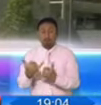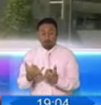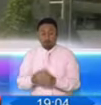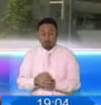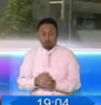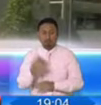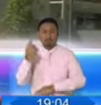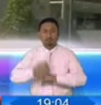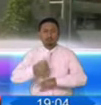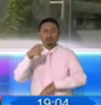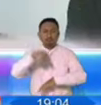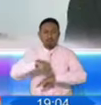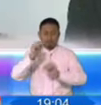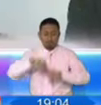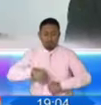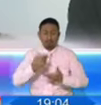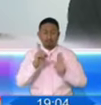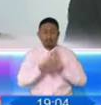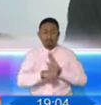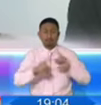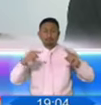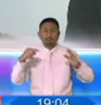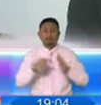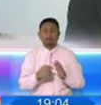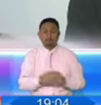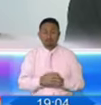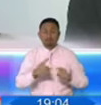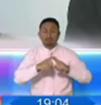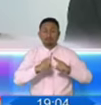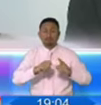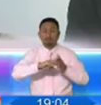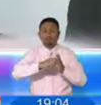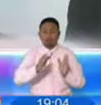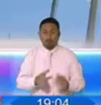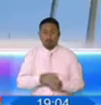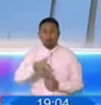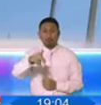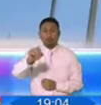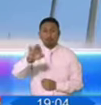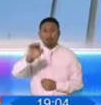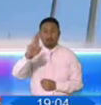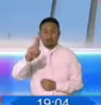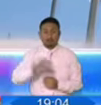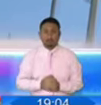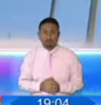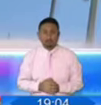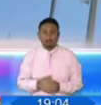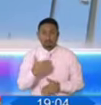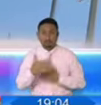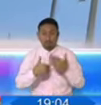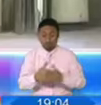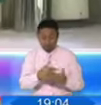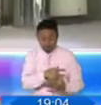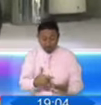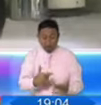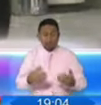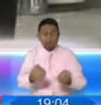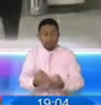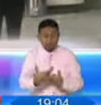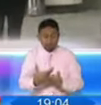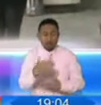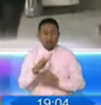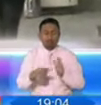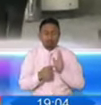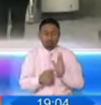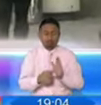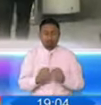día y hora para la formulación de cargos en contra del ex contralor Carlos Polit, que solo después de esta diligencia la información de la investigación se hará pública.